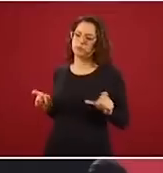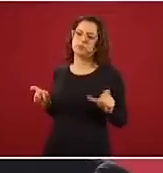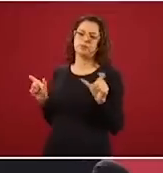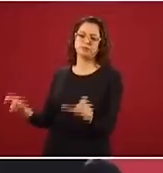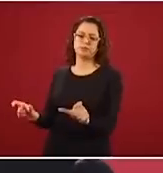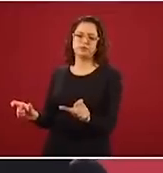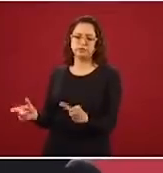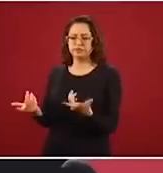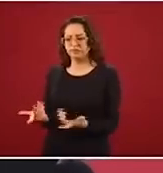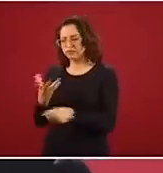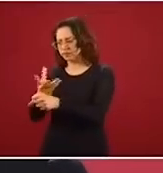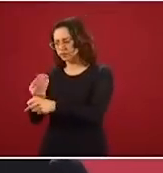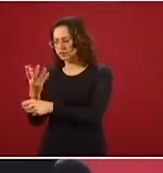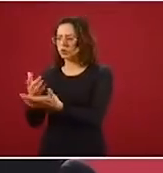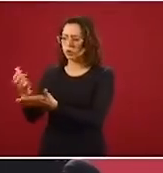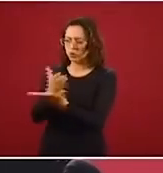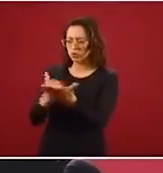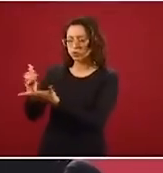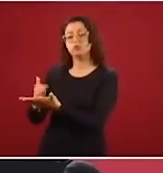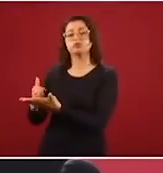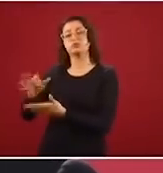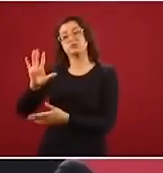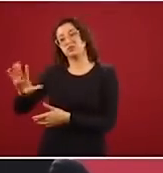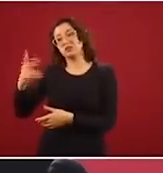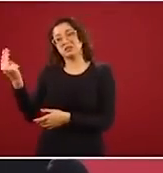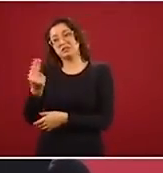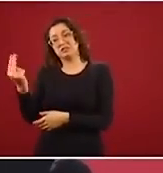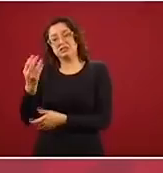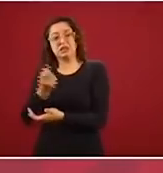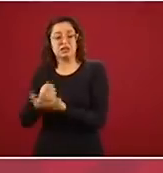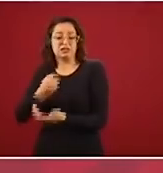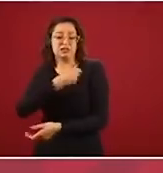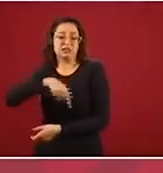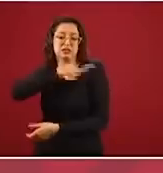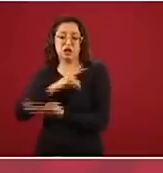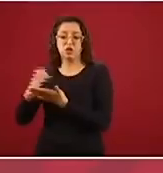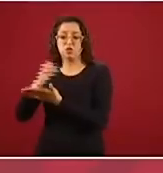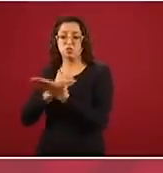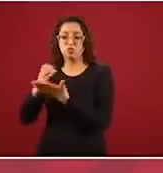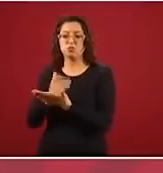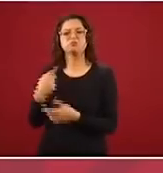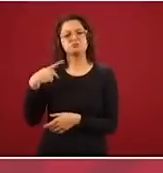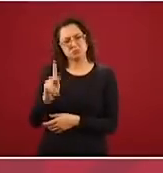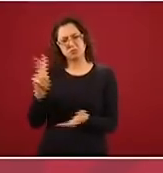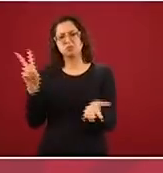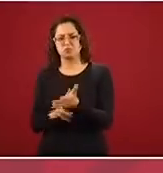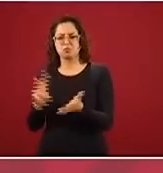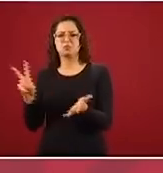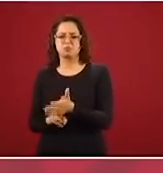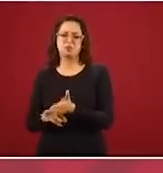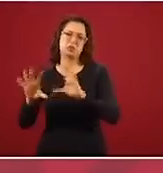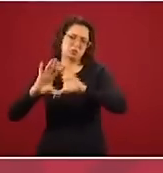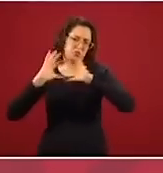sus propias necesidades de salud pública en el territorio chino, pero ha sido una contribución valiosa para la salud